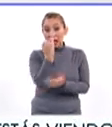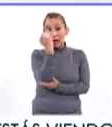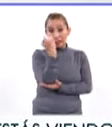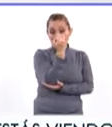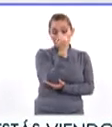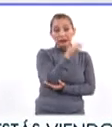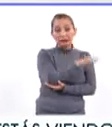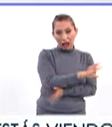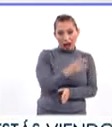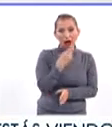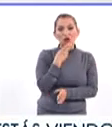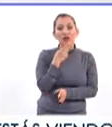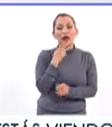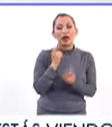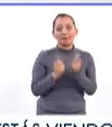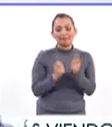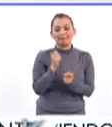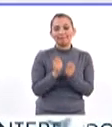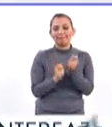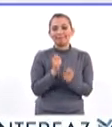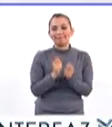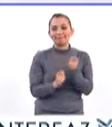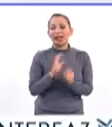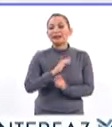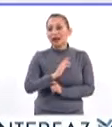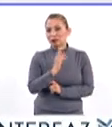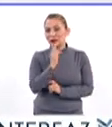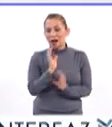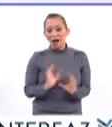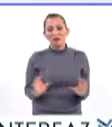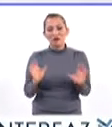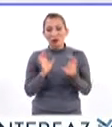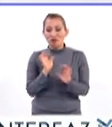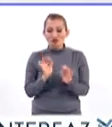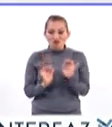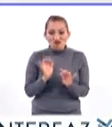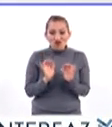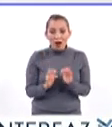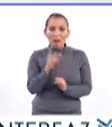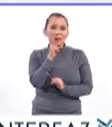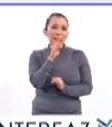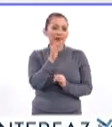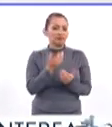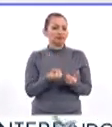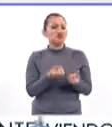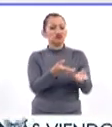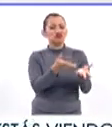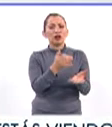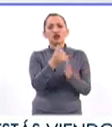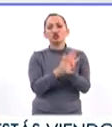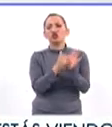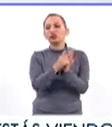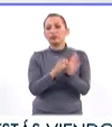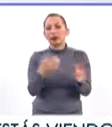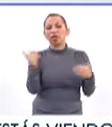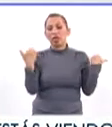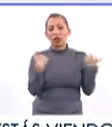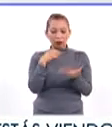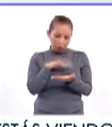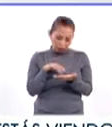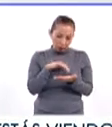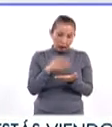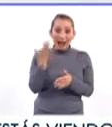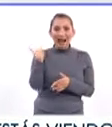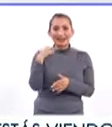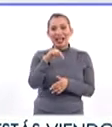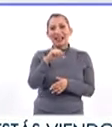preescolar ya manejan los dispositivos móviles, sí, ya manejan las computadoras. Sí, los papás les dan, ¿no? YouTube para entretenerlos. Si antes